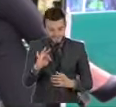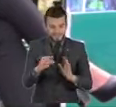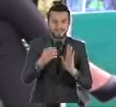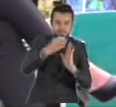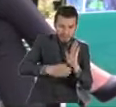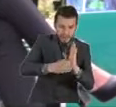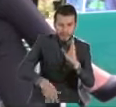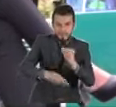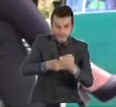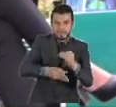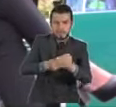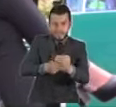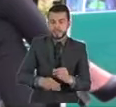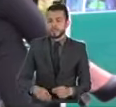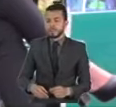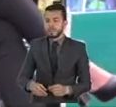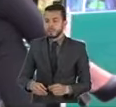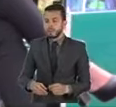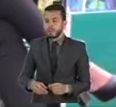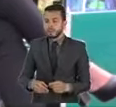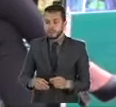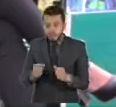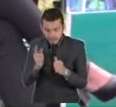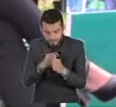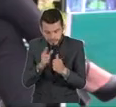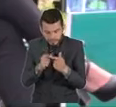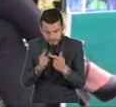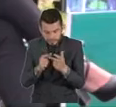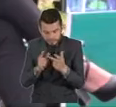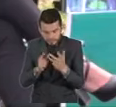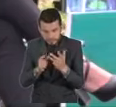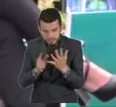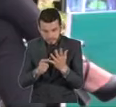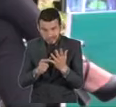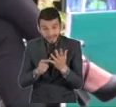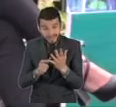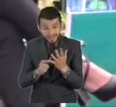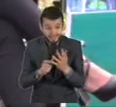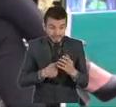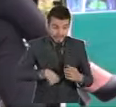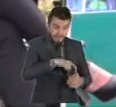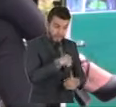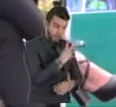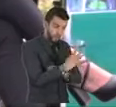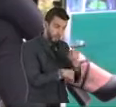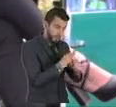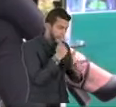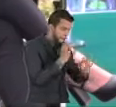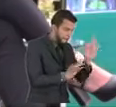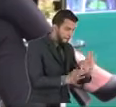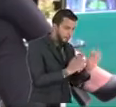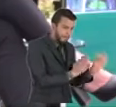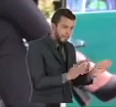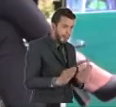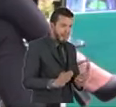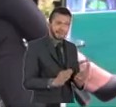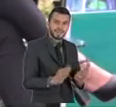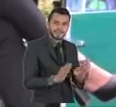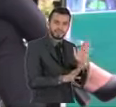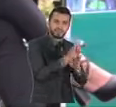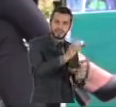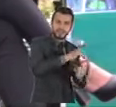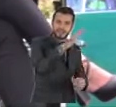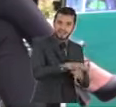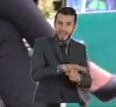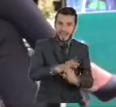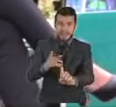urbanos y financieros y cumplir todas las metas de nuestro cuatrenio del Plan de Desarrollo del Nuevo